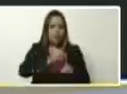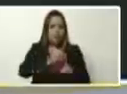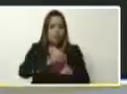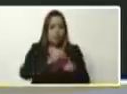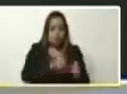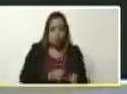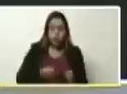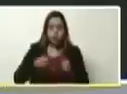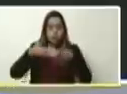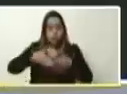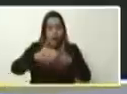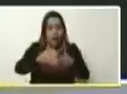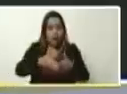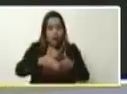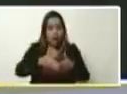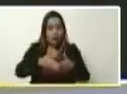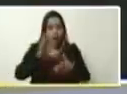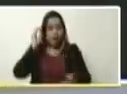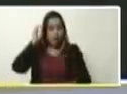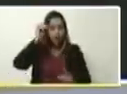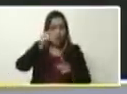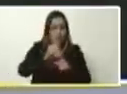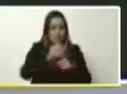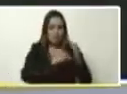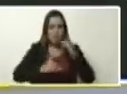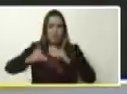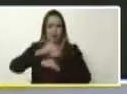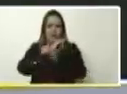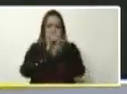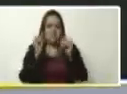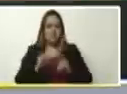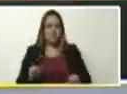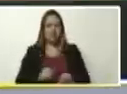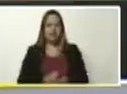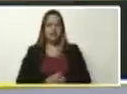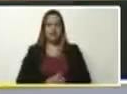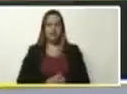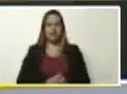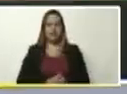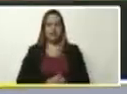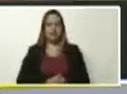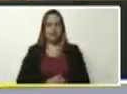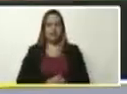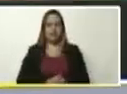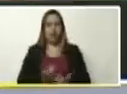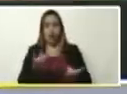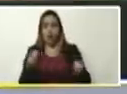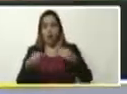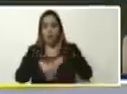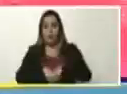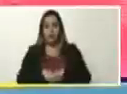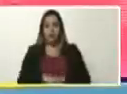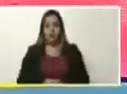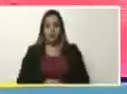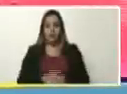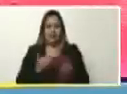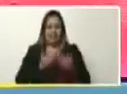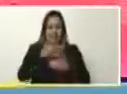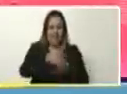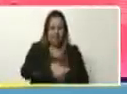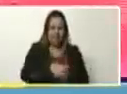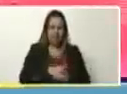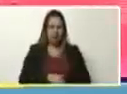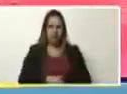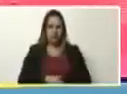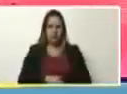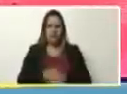patria hacia el objetivo superior de la felicidad. Sobre todo ahora que estamos entrando aquí